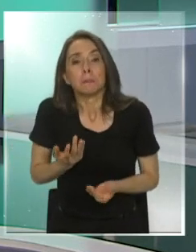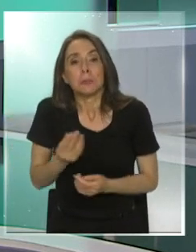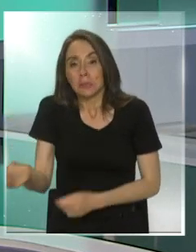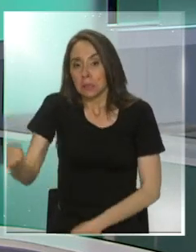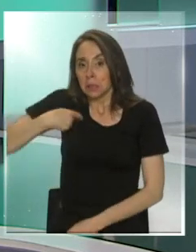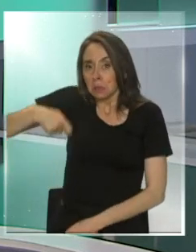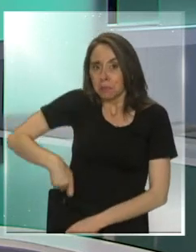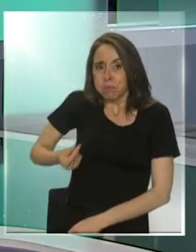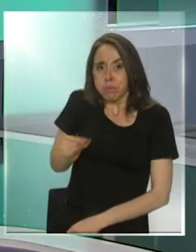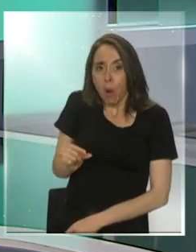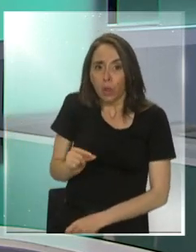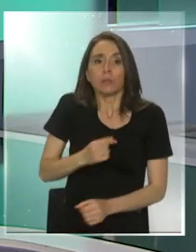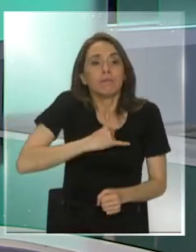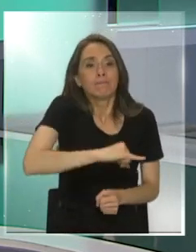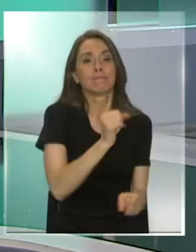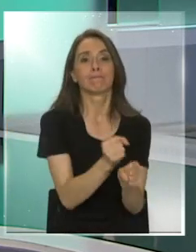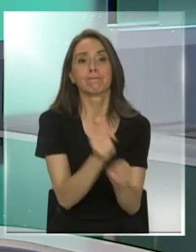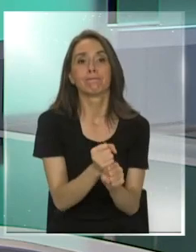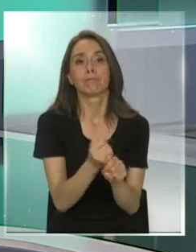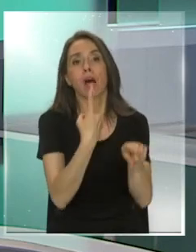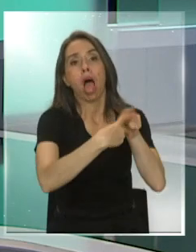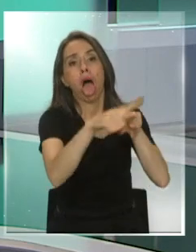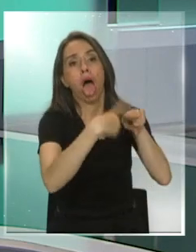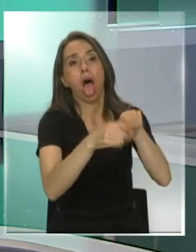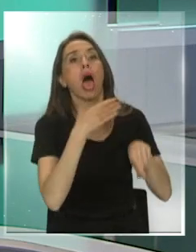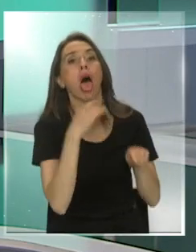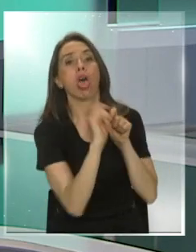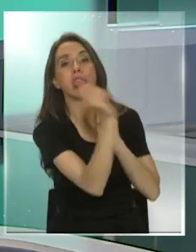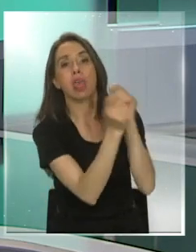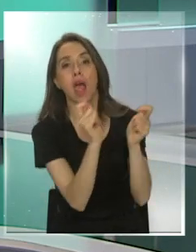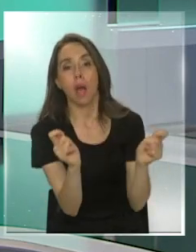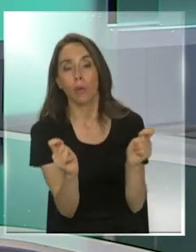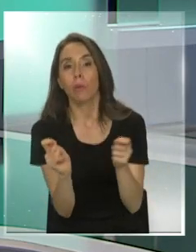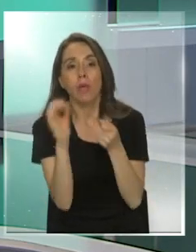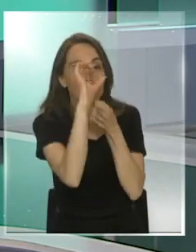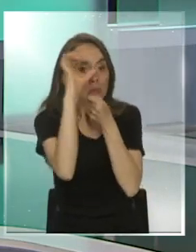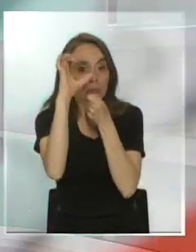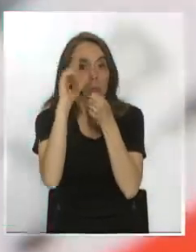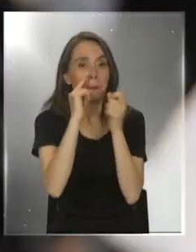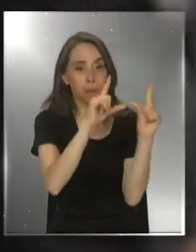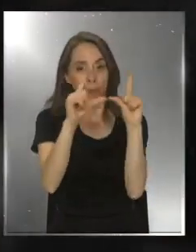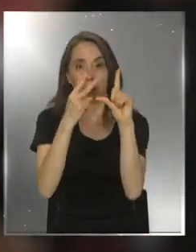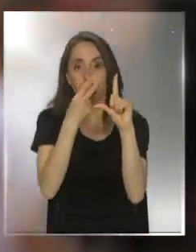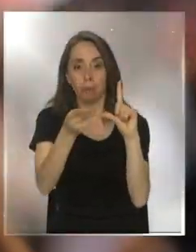trabajando y endeudarse. Veamos el reportaje de Jessica Bahamondes y Javier Pontillo.